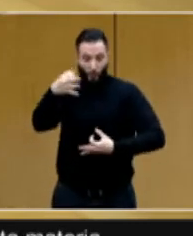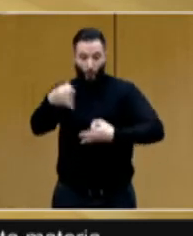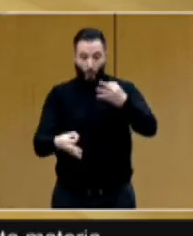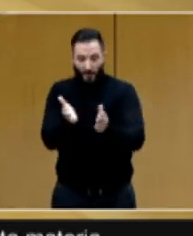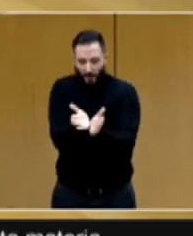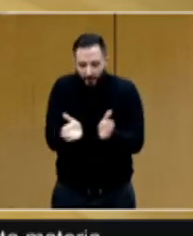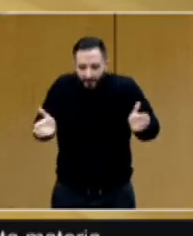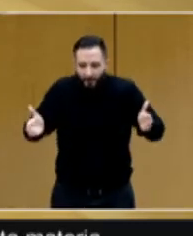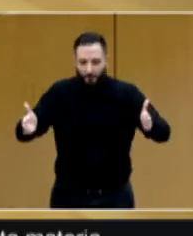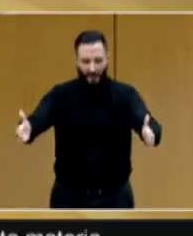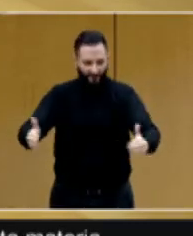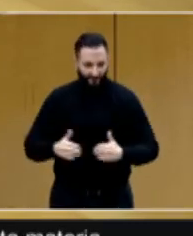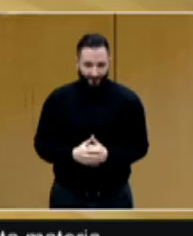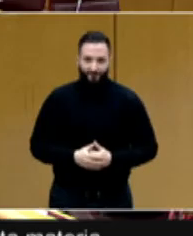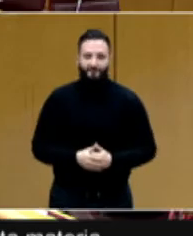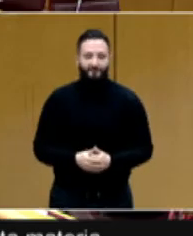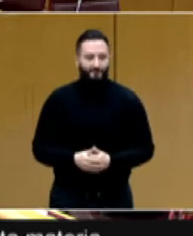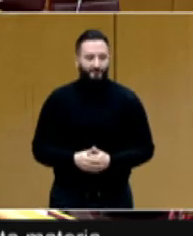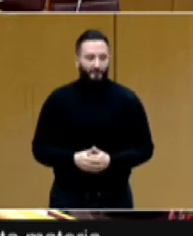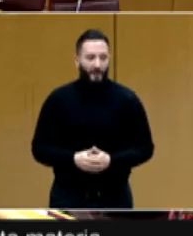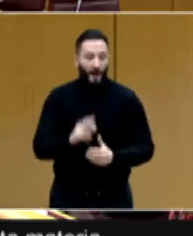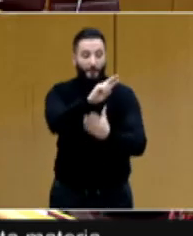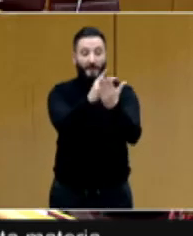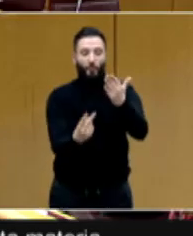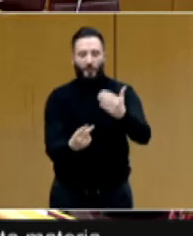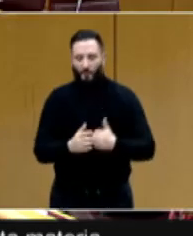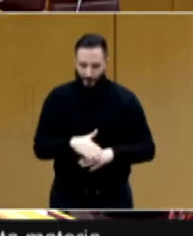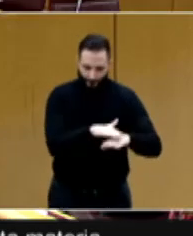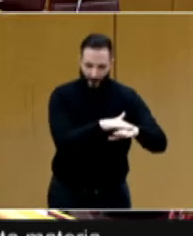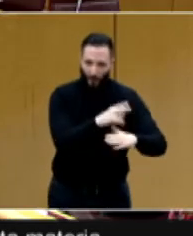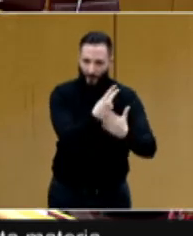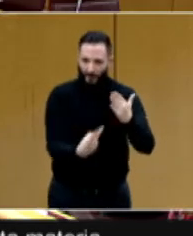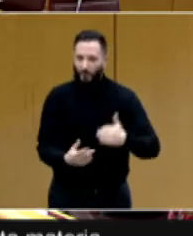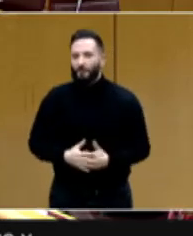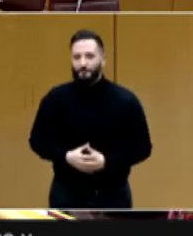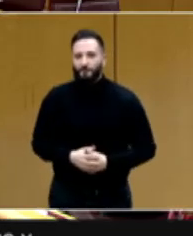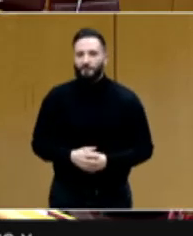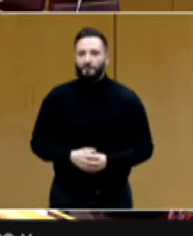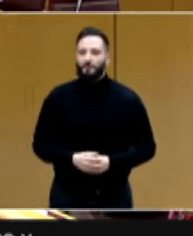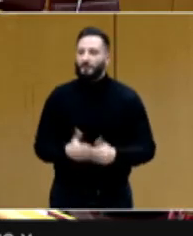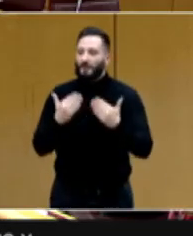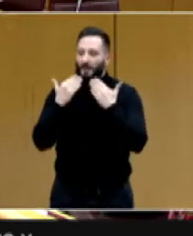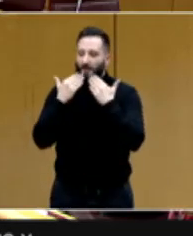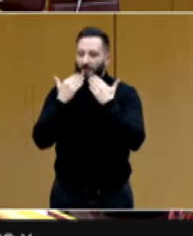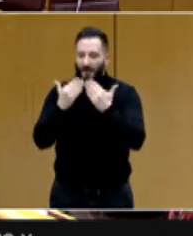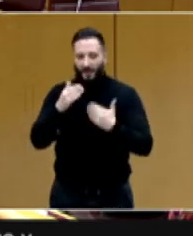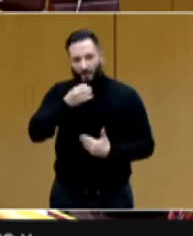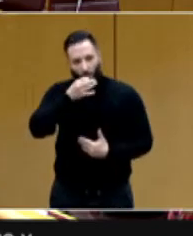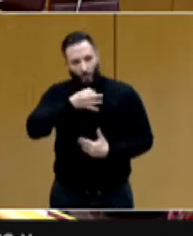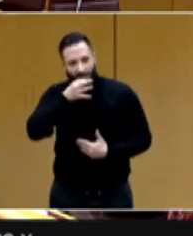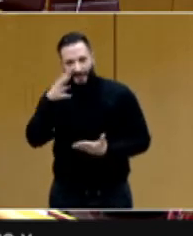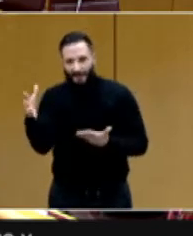Muchas gracias muy bien muchas gracias Karen casco bustillo y arratzal león Buenas tardes a todos